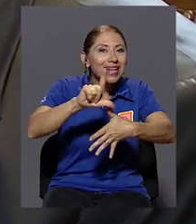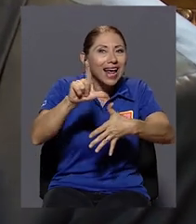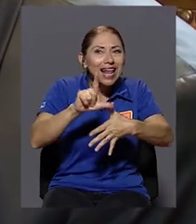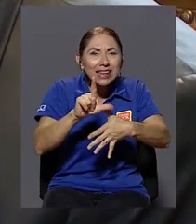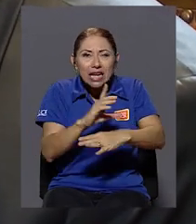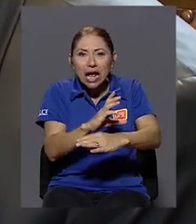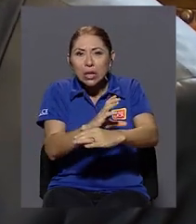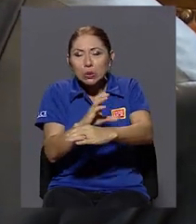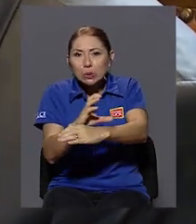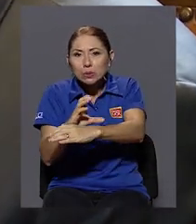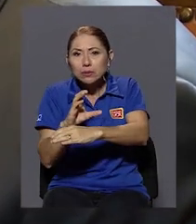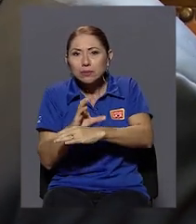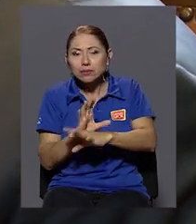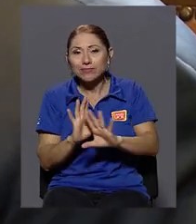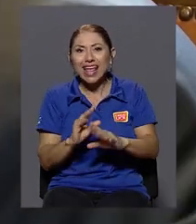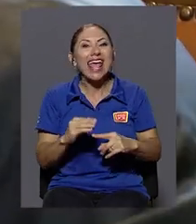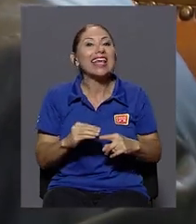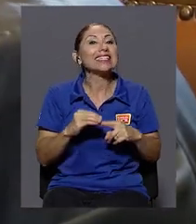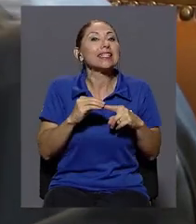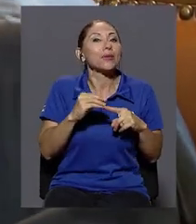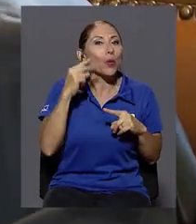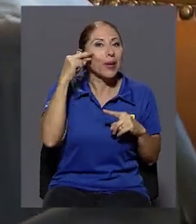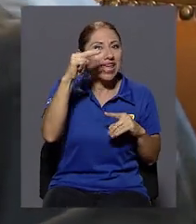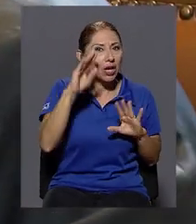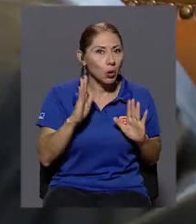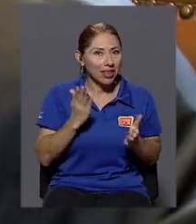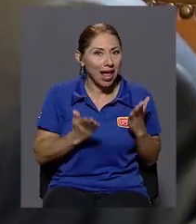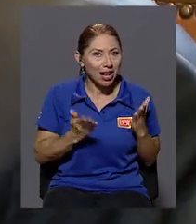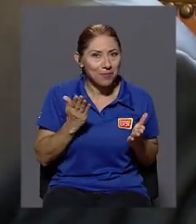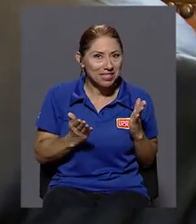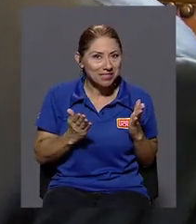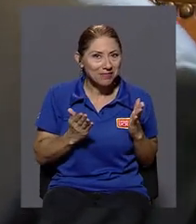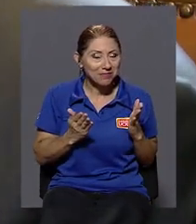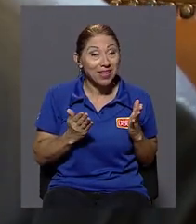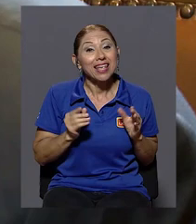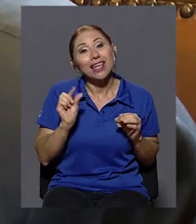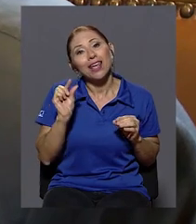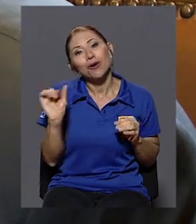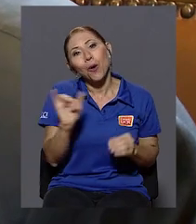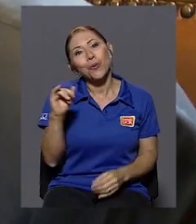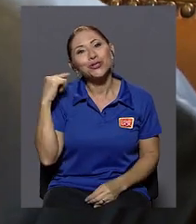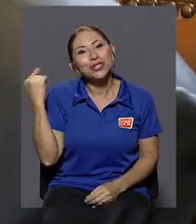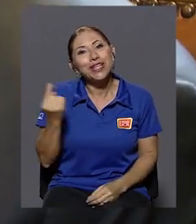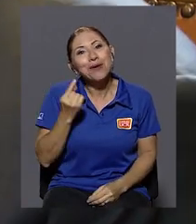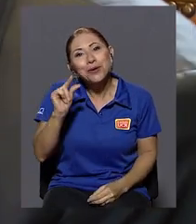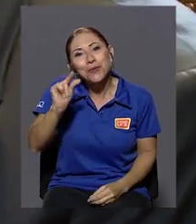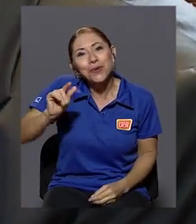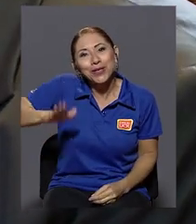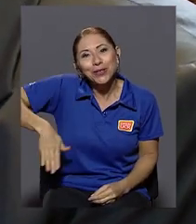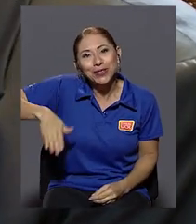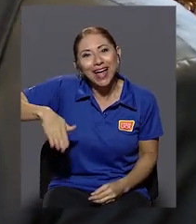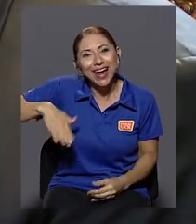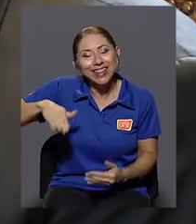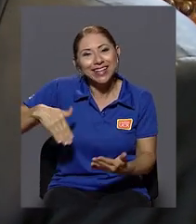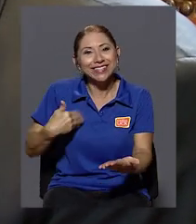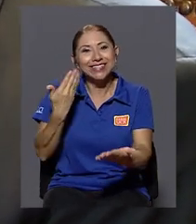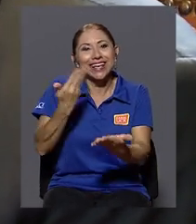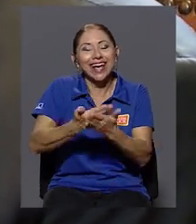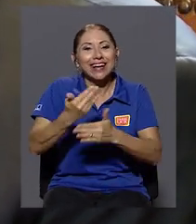Latina, infortunadamente, excepto tal vez México ahorita, que llega un poquito tarde, como siempre, a los